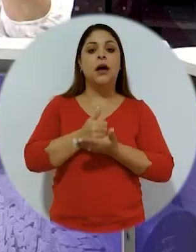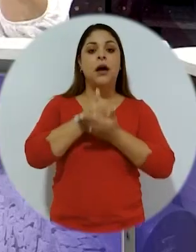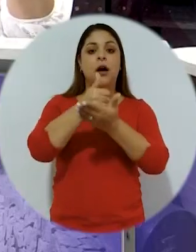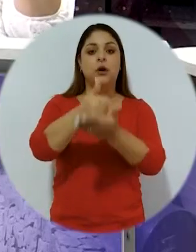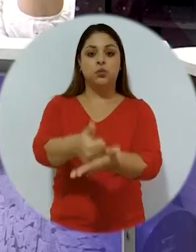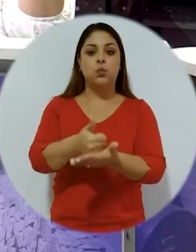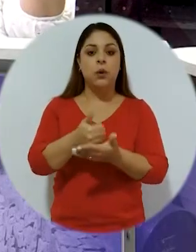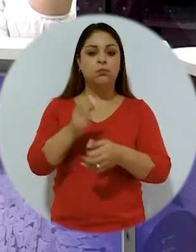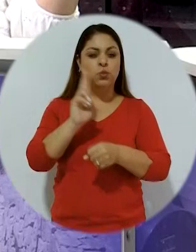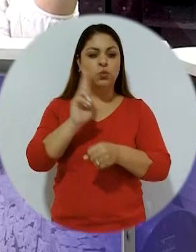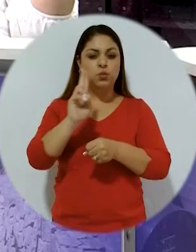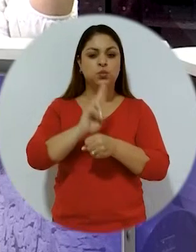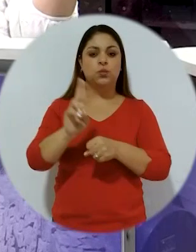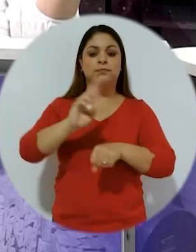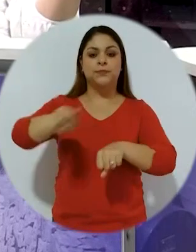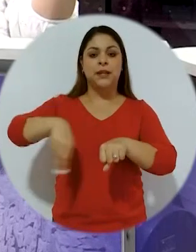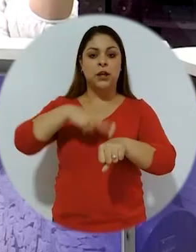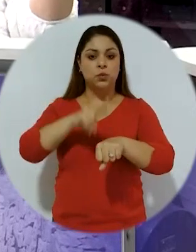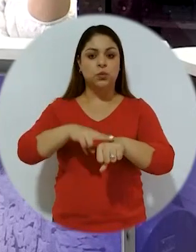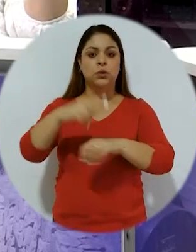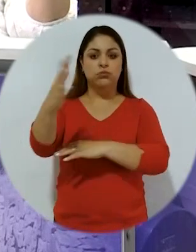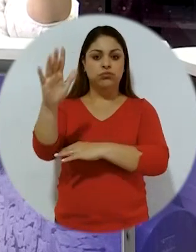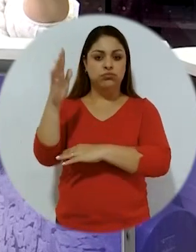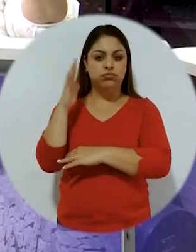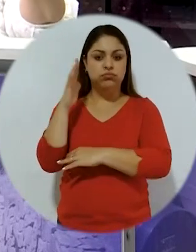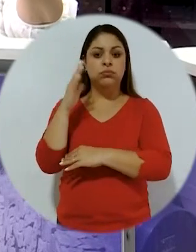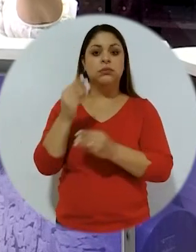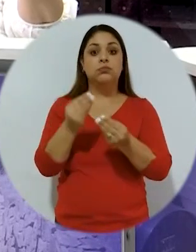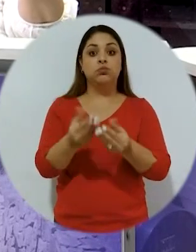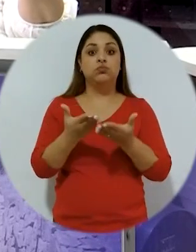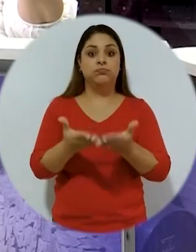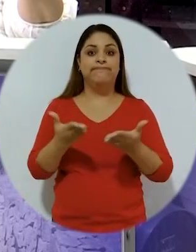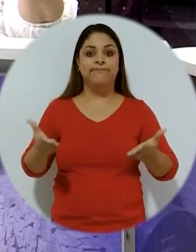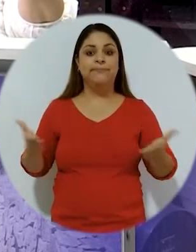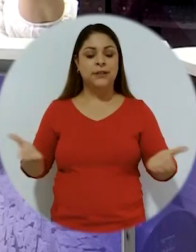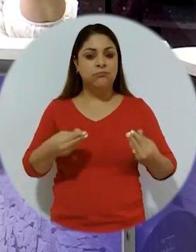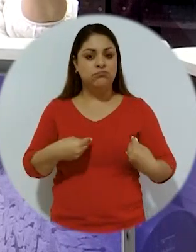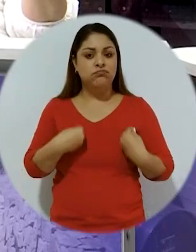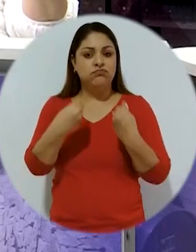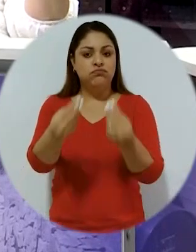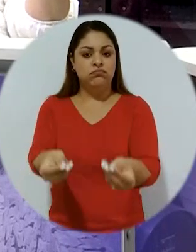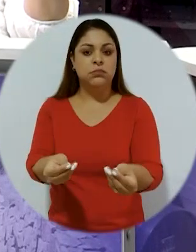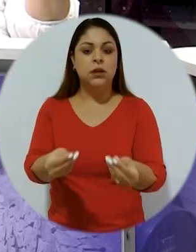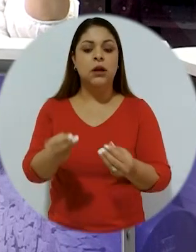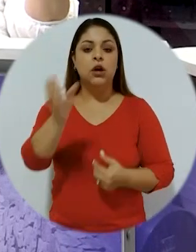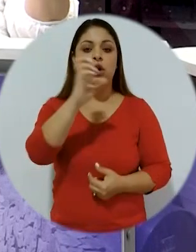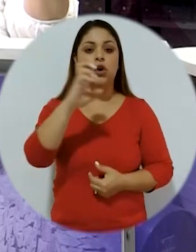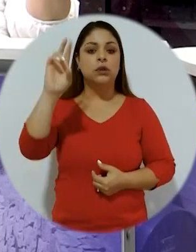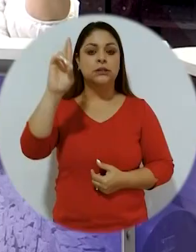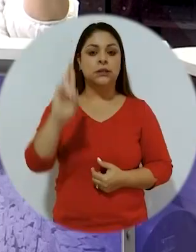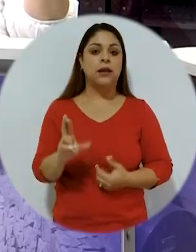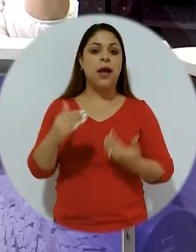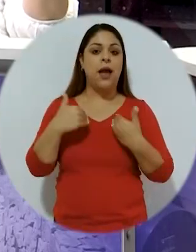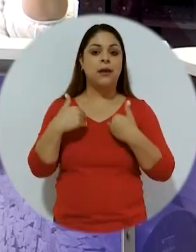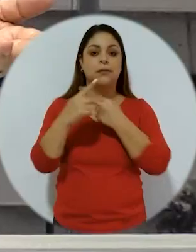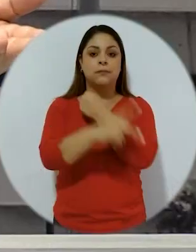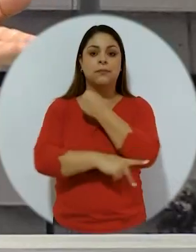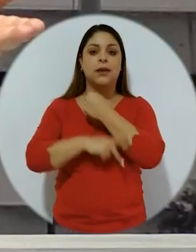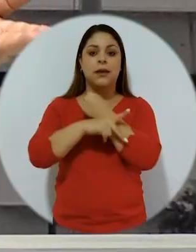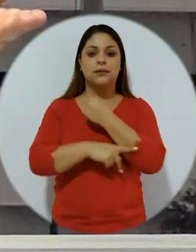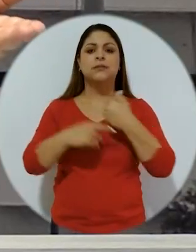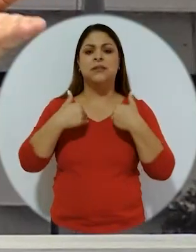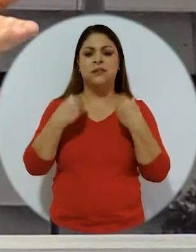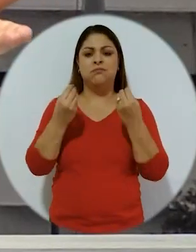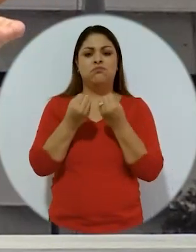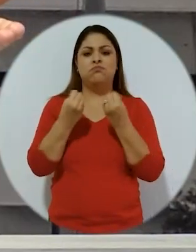el uso de la naturaleza y de muchos recursos que están disponibles, que Costa Rica es un país que tiene